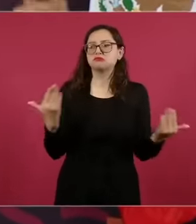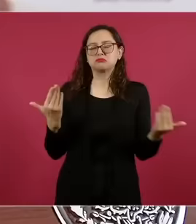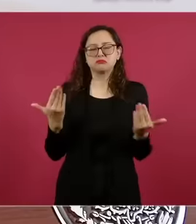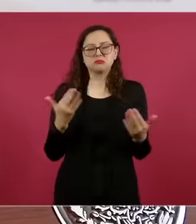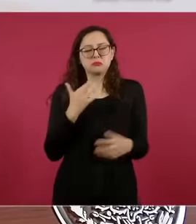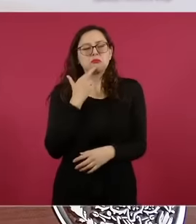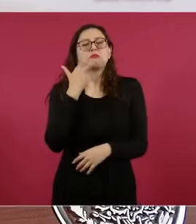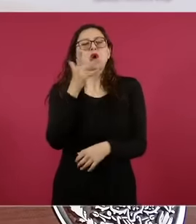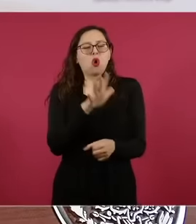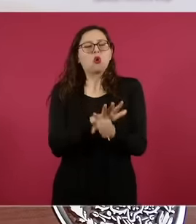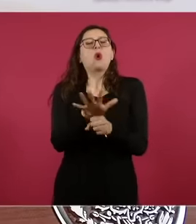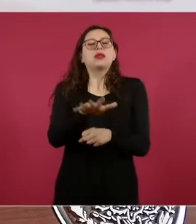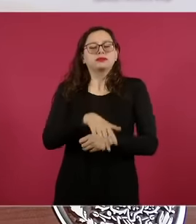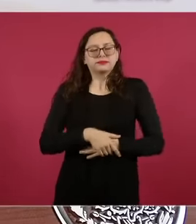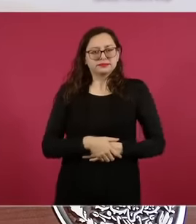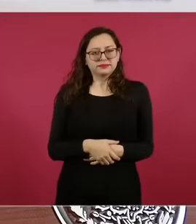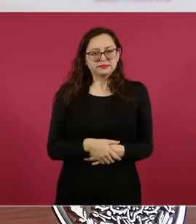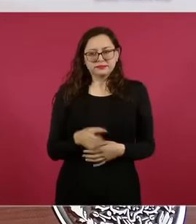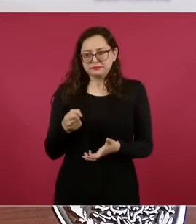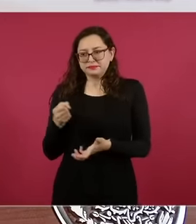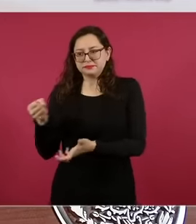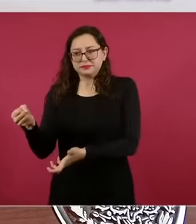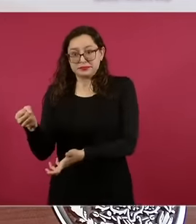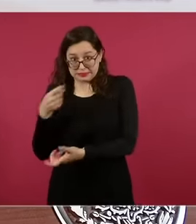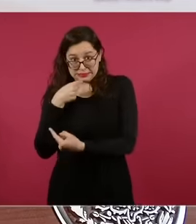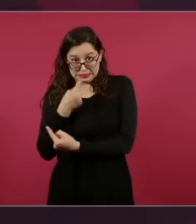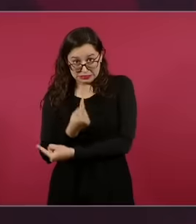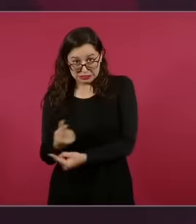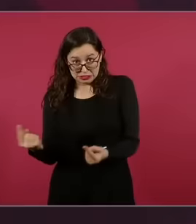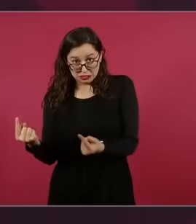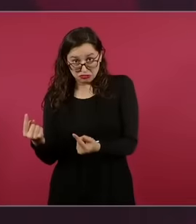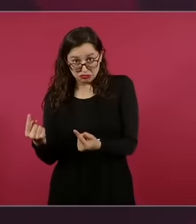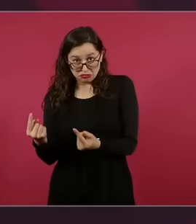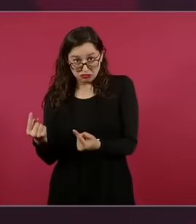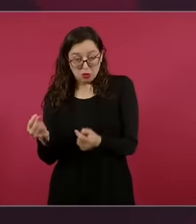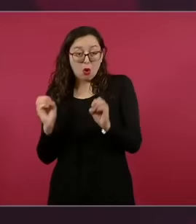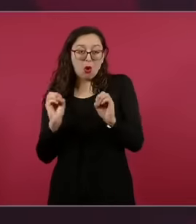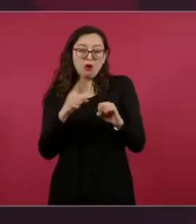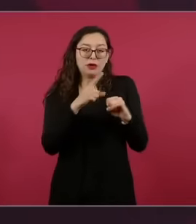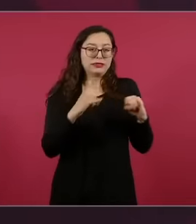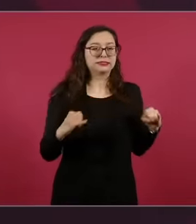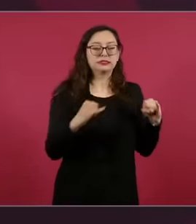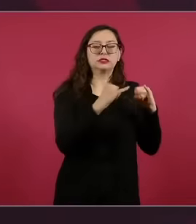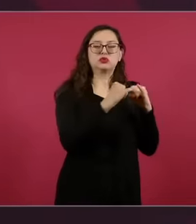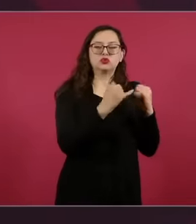ayude con becas a los niños que están estudiando en el nivel